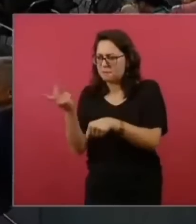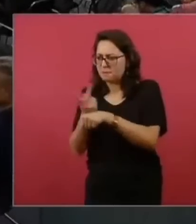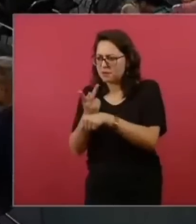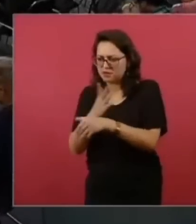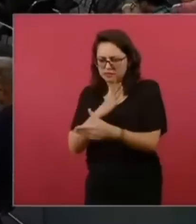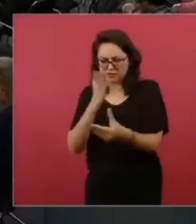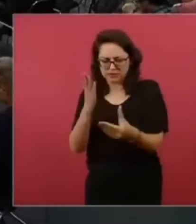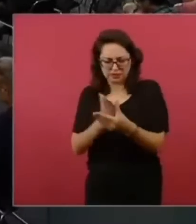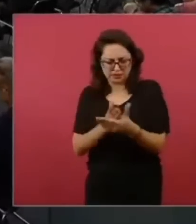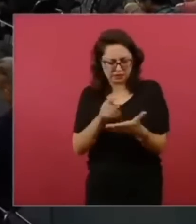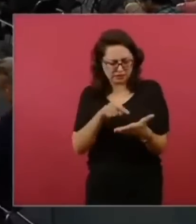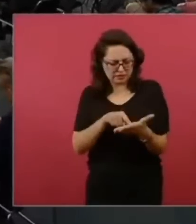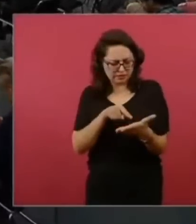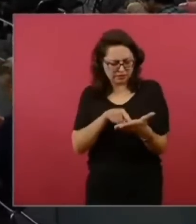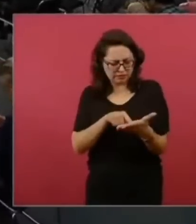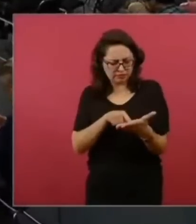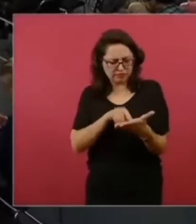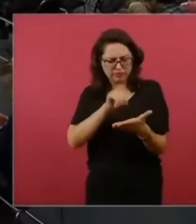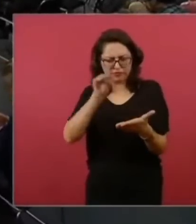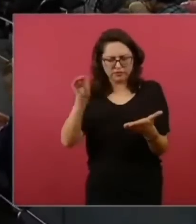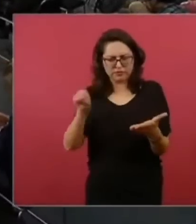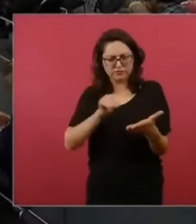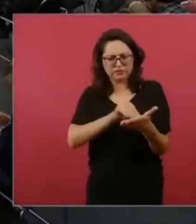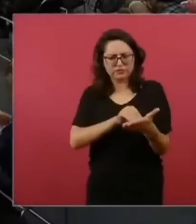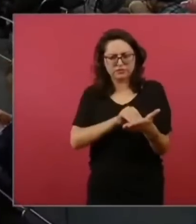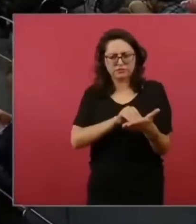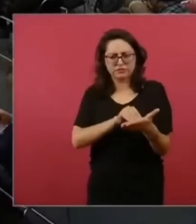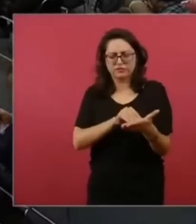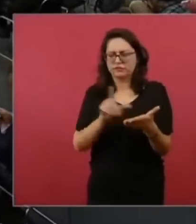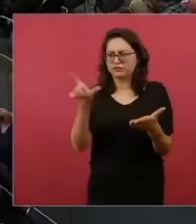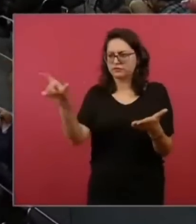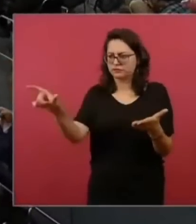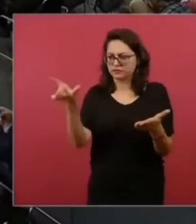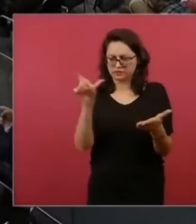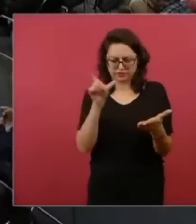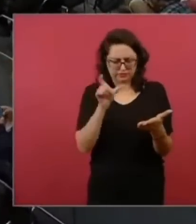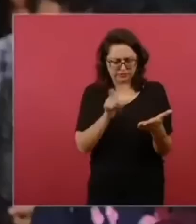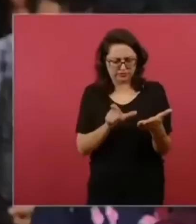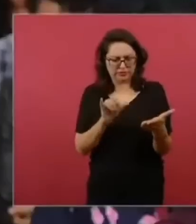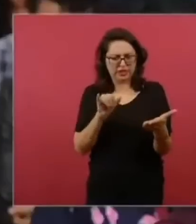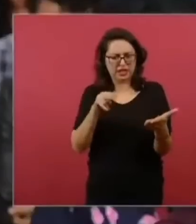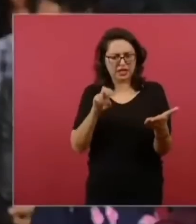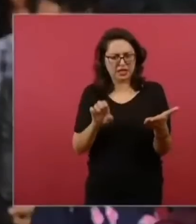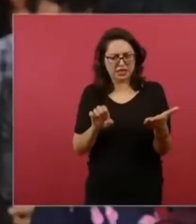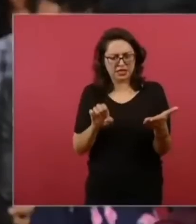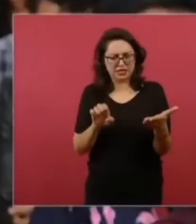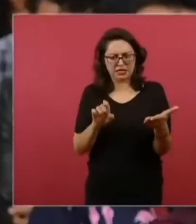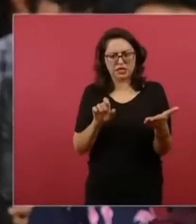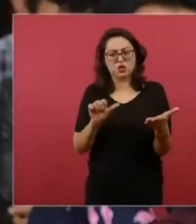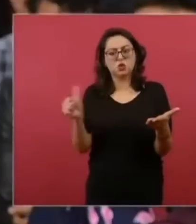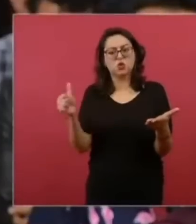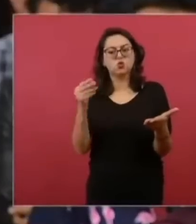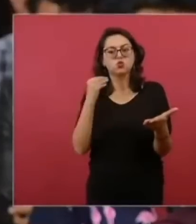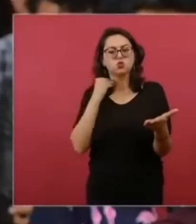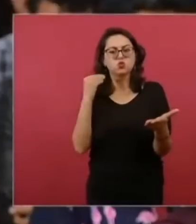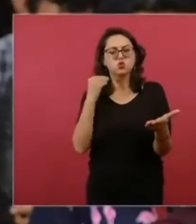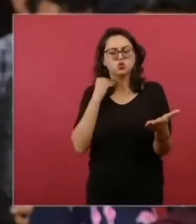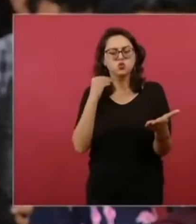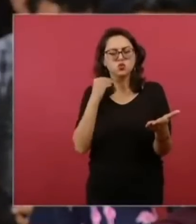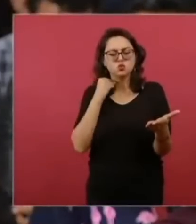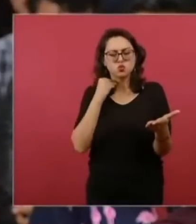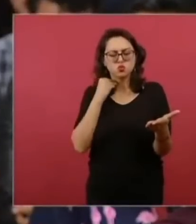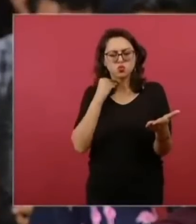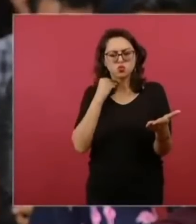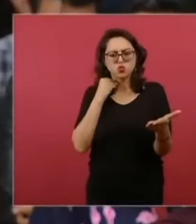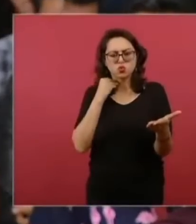fabricada del primer delito, su credencial de lector, así como también el nombre de un abogado que incluso también el